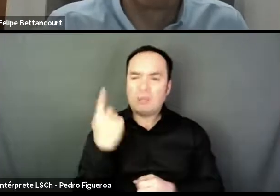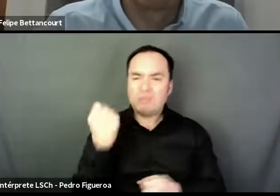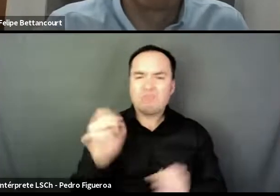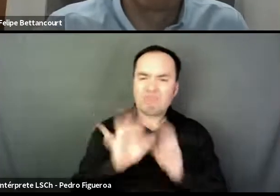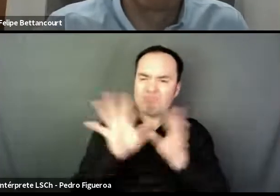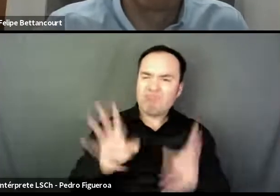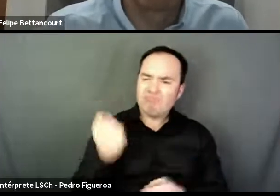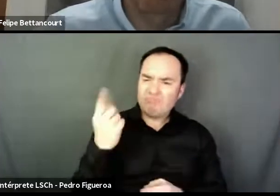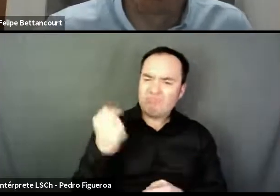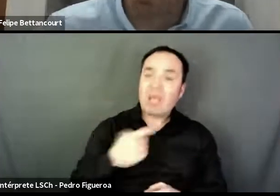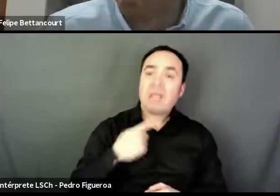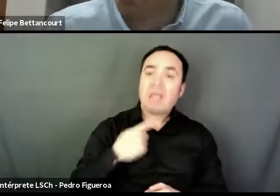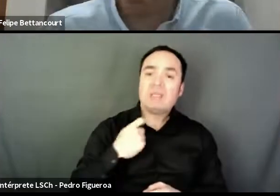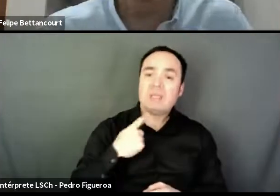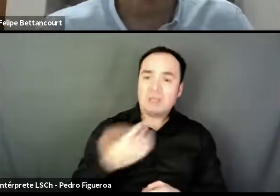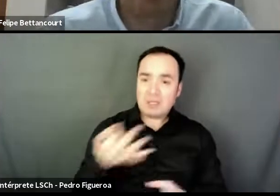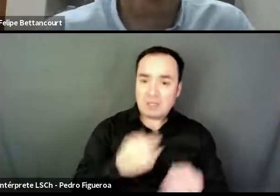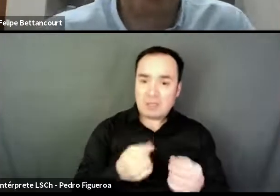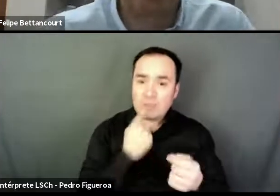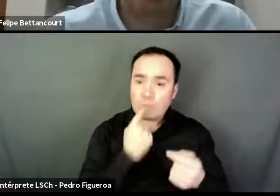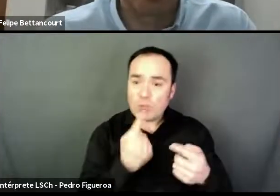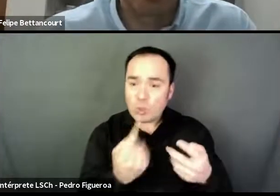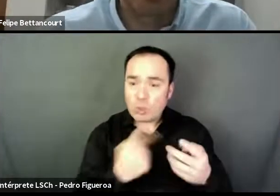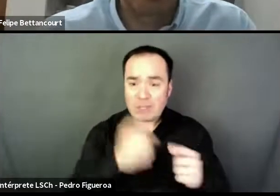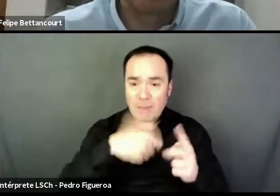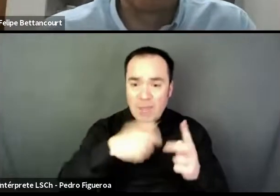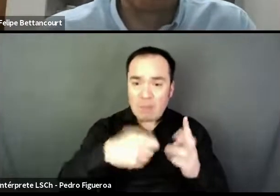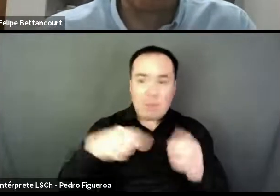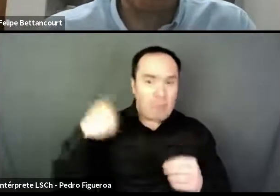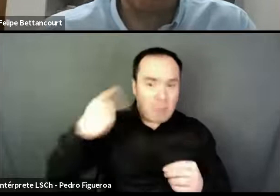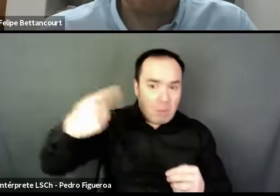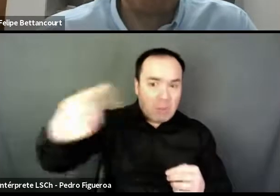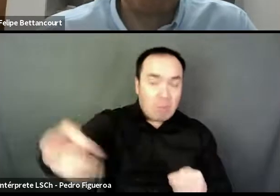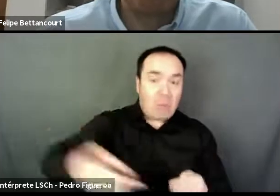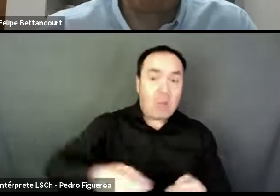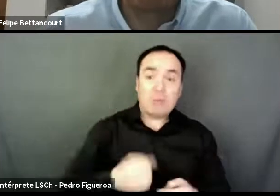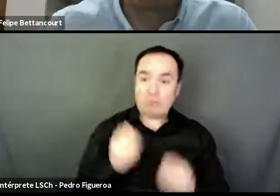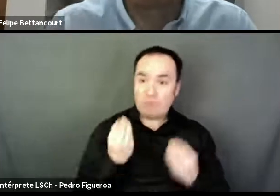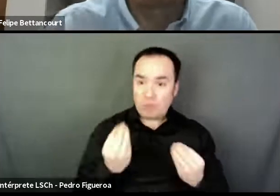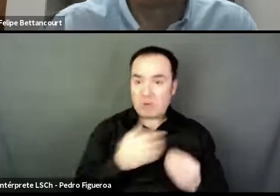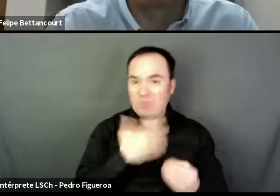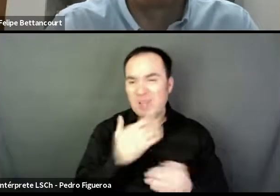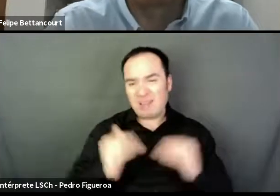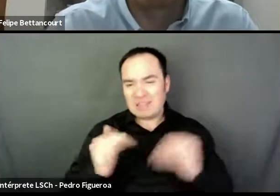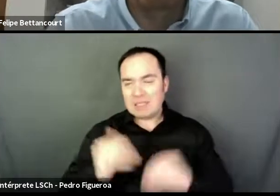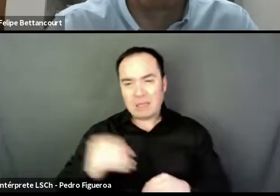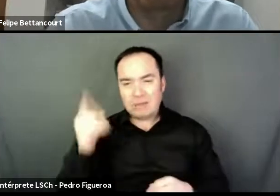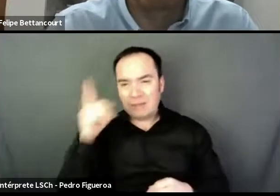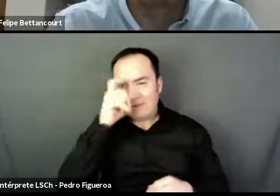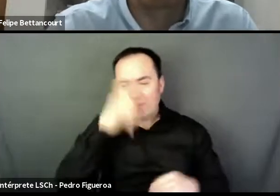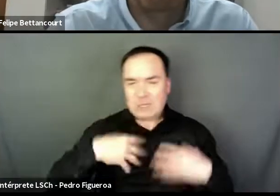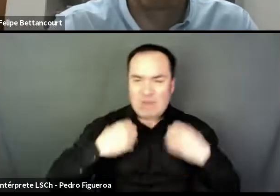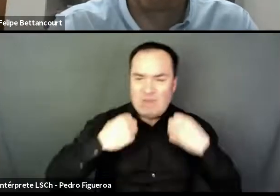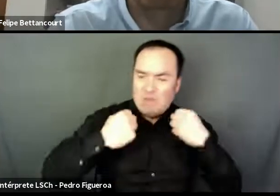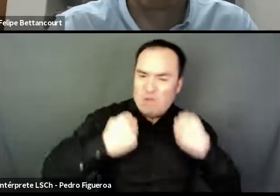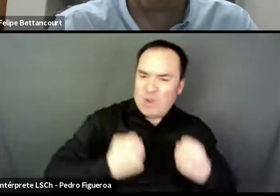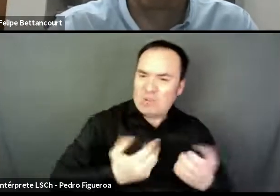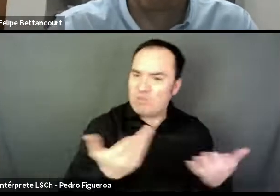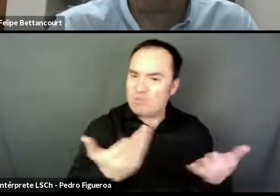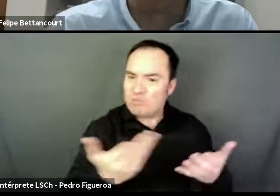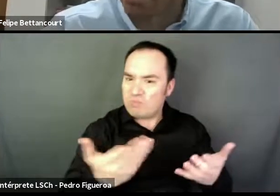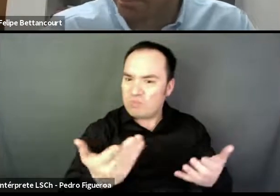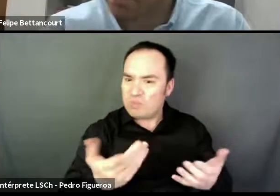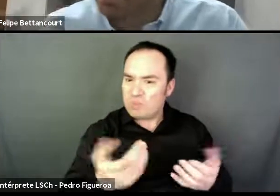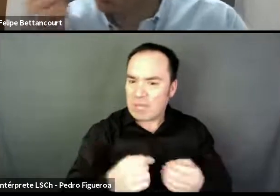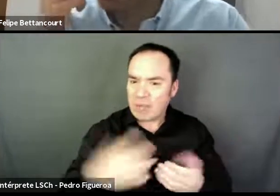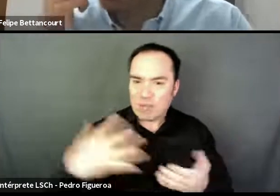interesantes que sean en cuentas mensuales porque generalmente cuesta uno hay que hacer un esfuerzo extra para tener información